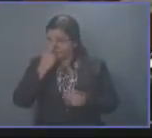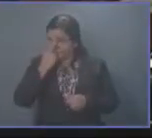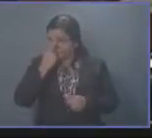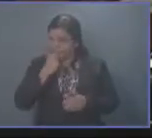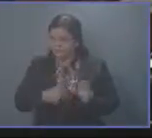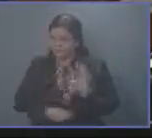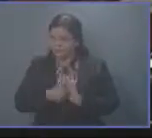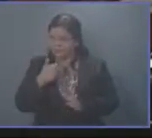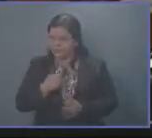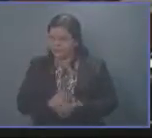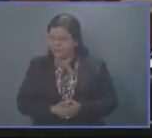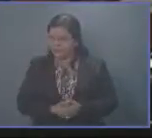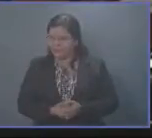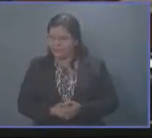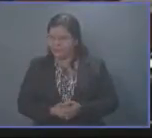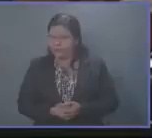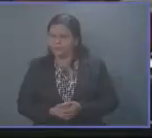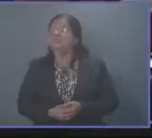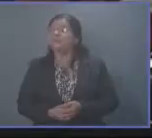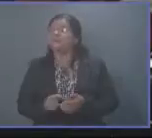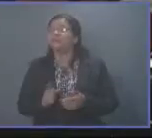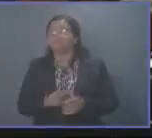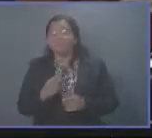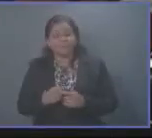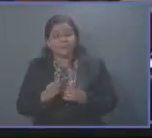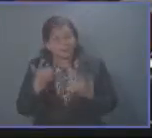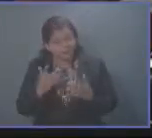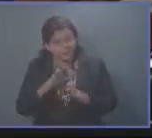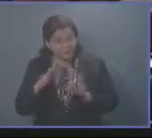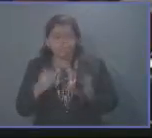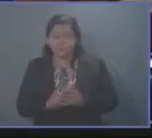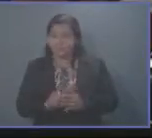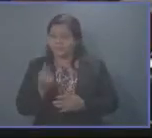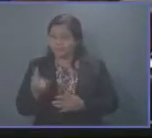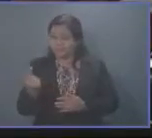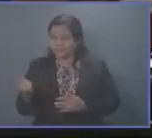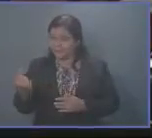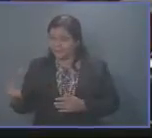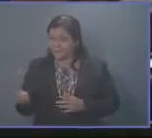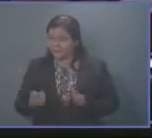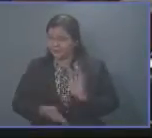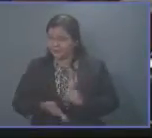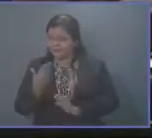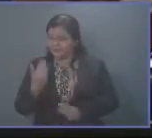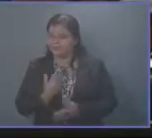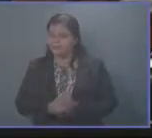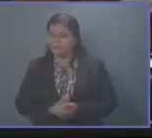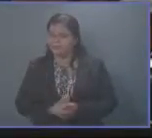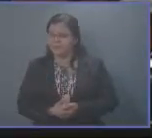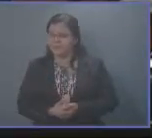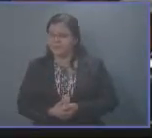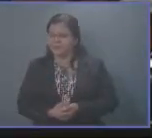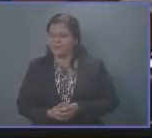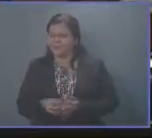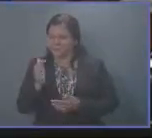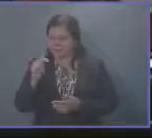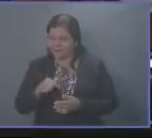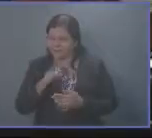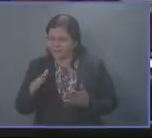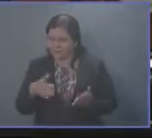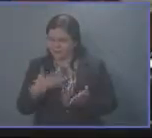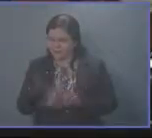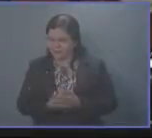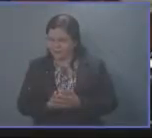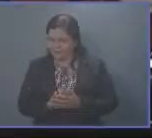Literal D. Las que impongan costos al tarjetaviente por las gestiones que el emisor o coemisor lleve a cabo